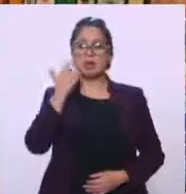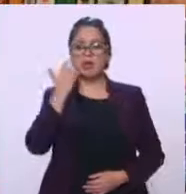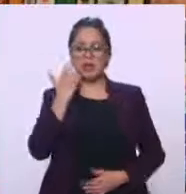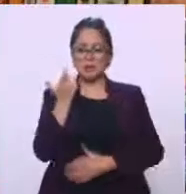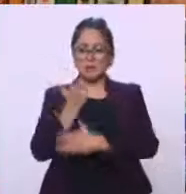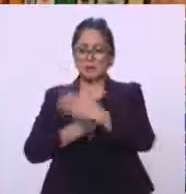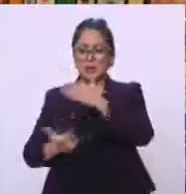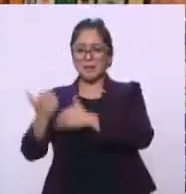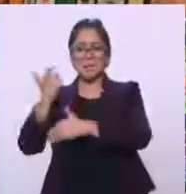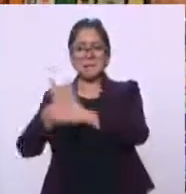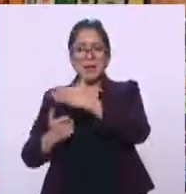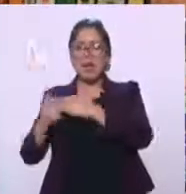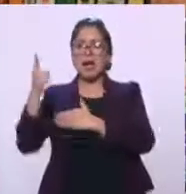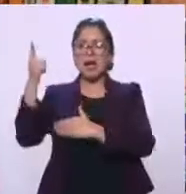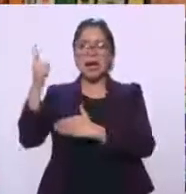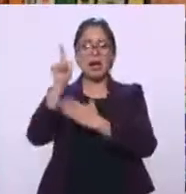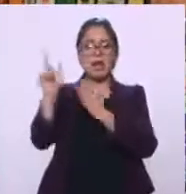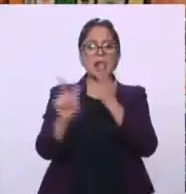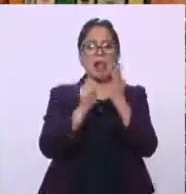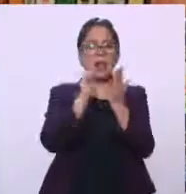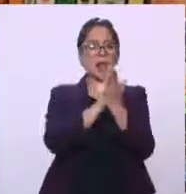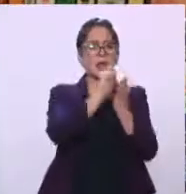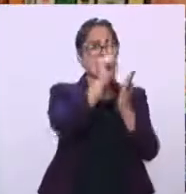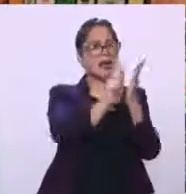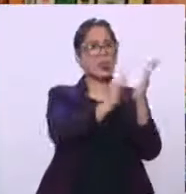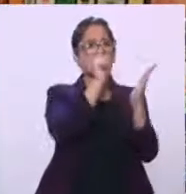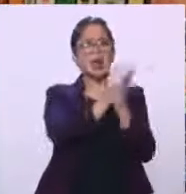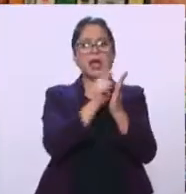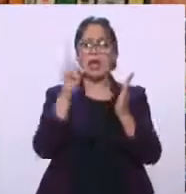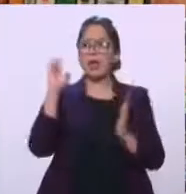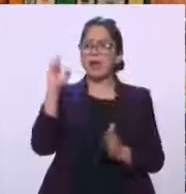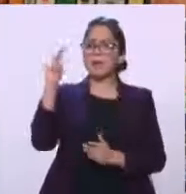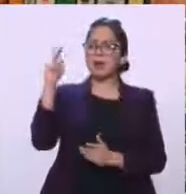de Enrique Peña Nieto fueron a billetazos, cuando se está involucrando